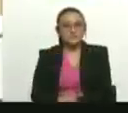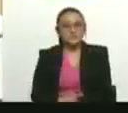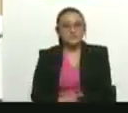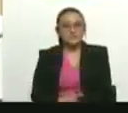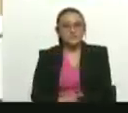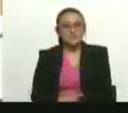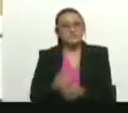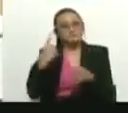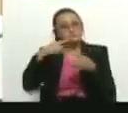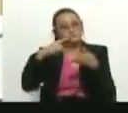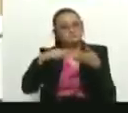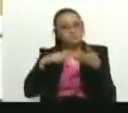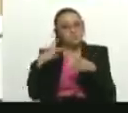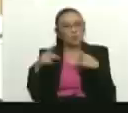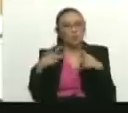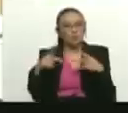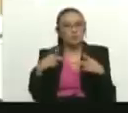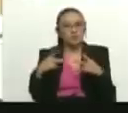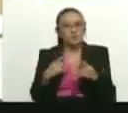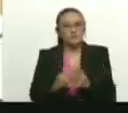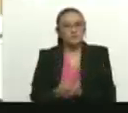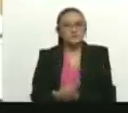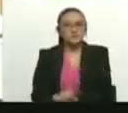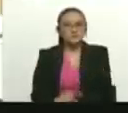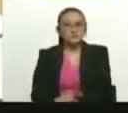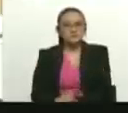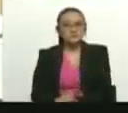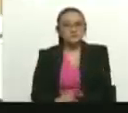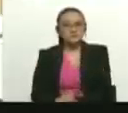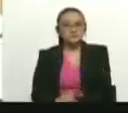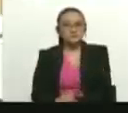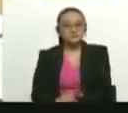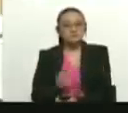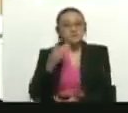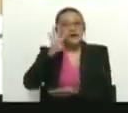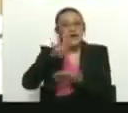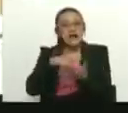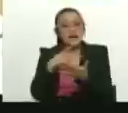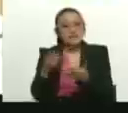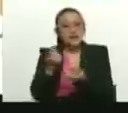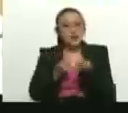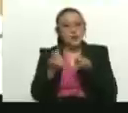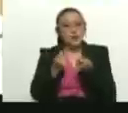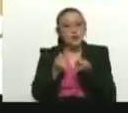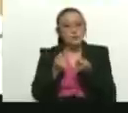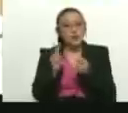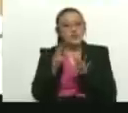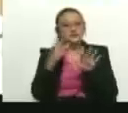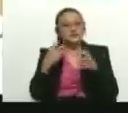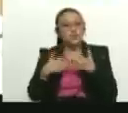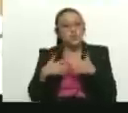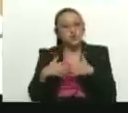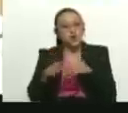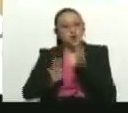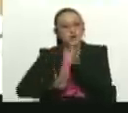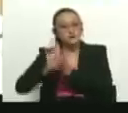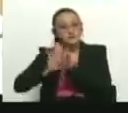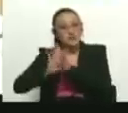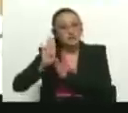en la diversificación productiva. Hemos definido una agenda económica de 18 motores de